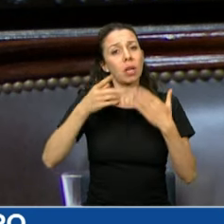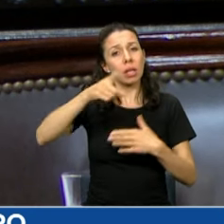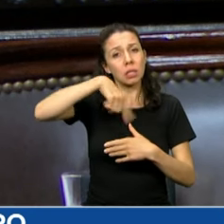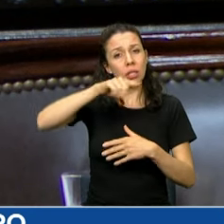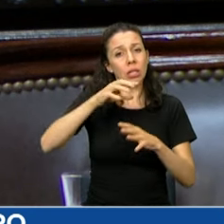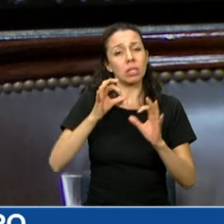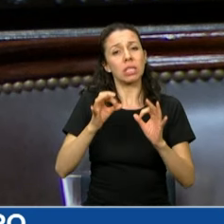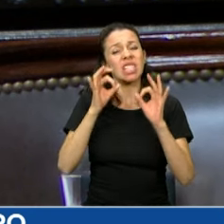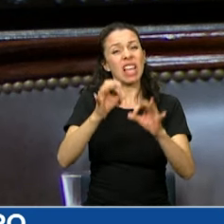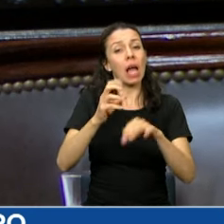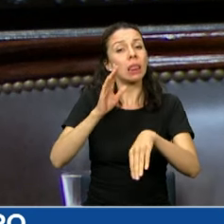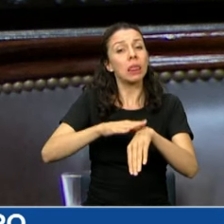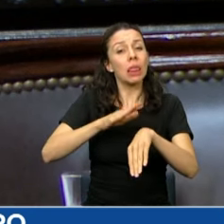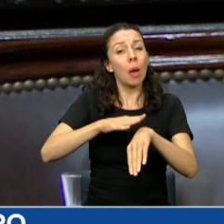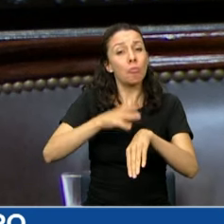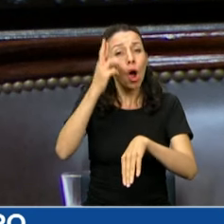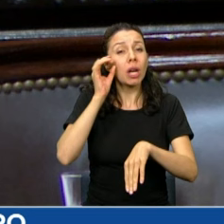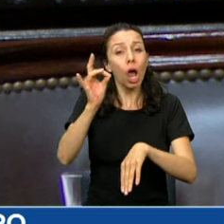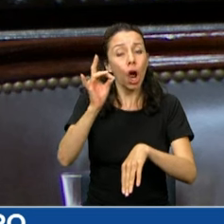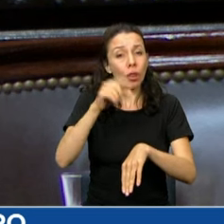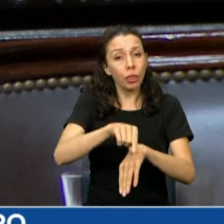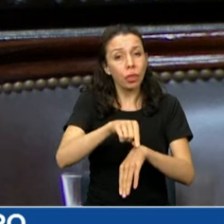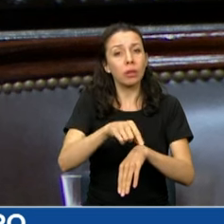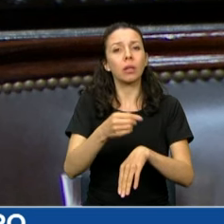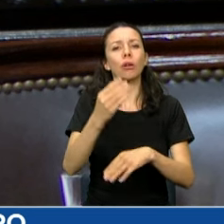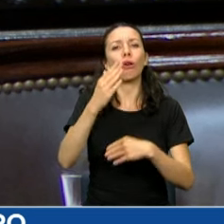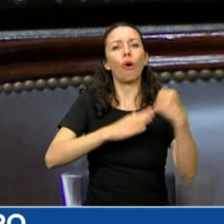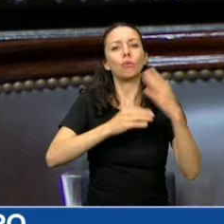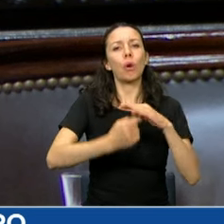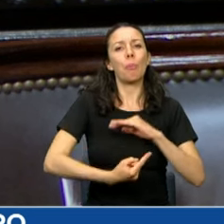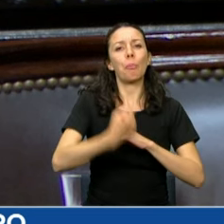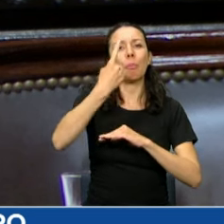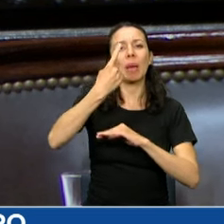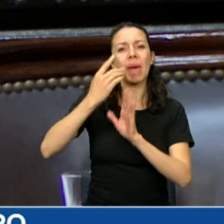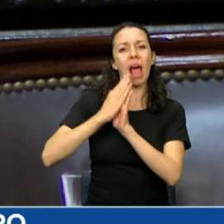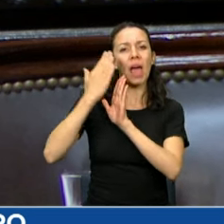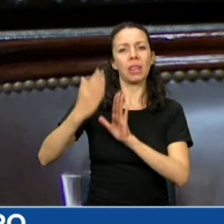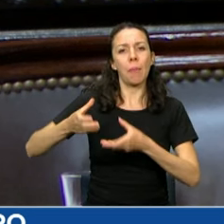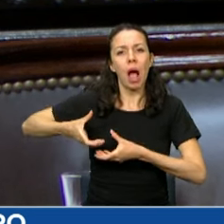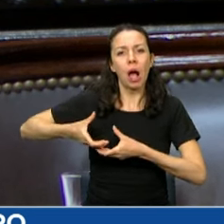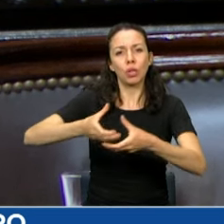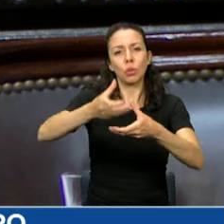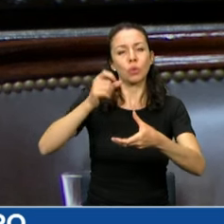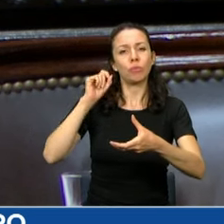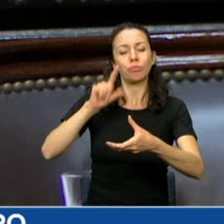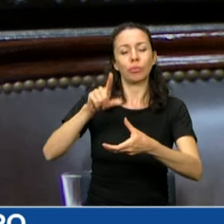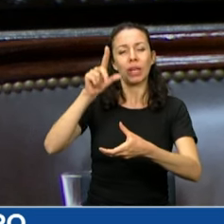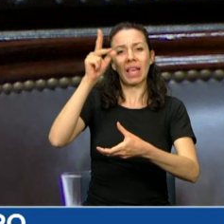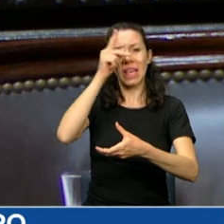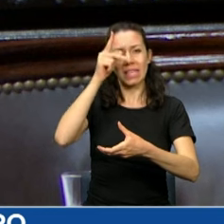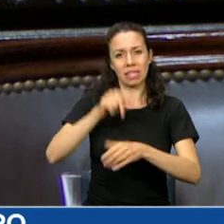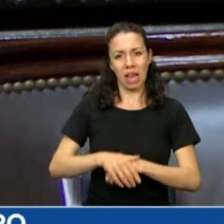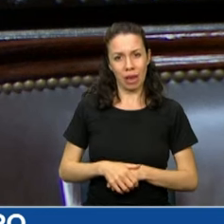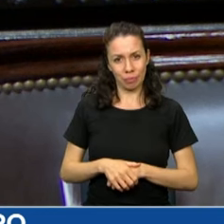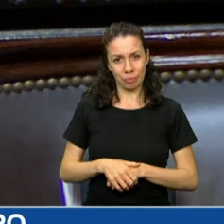tiempo también récord la construcción de la primera etapa del gasoducto idor kisner